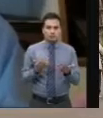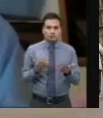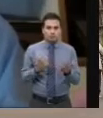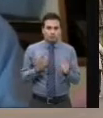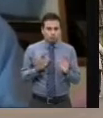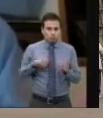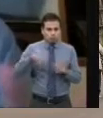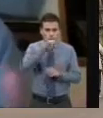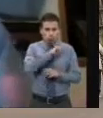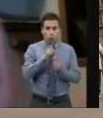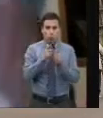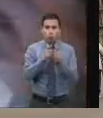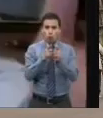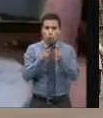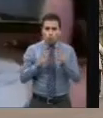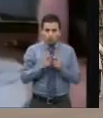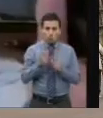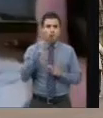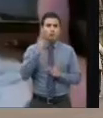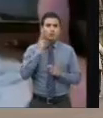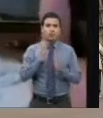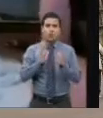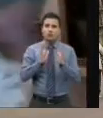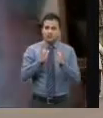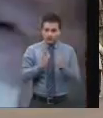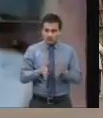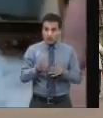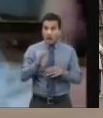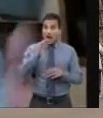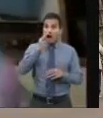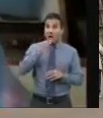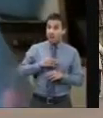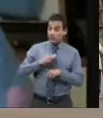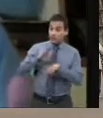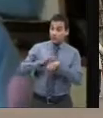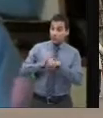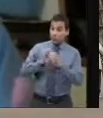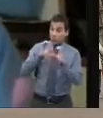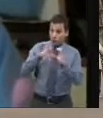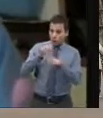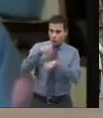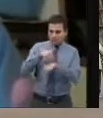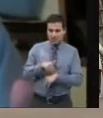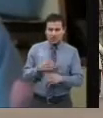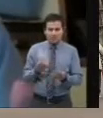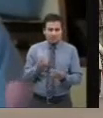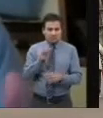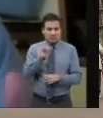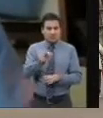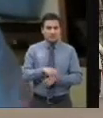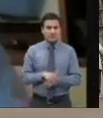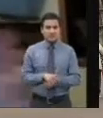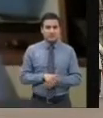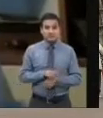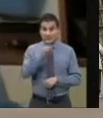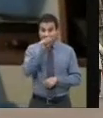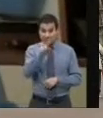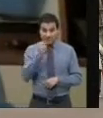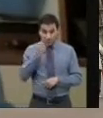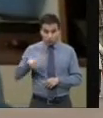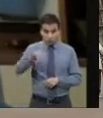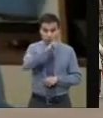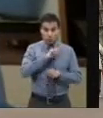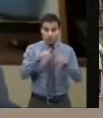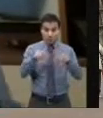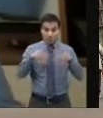cumplió? Además del cumplimiento de la medida cautelar, ¿querían un deslinde? Pues